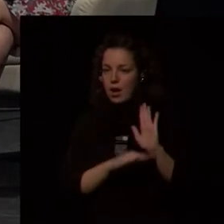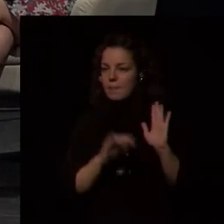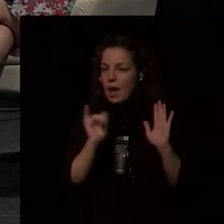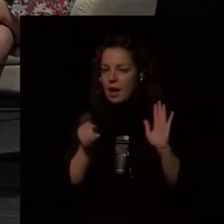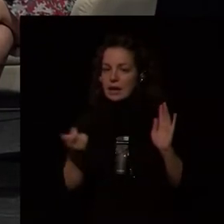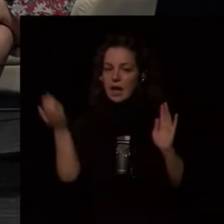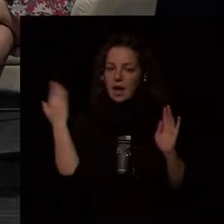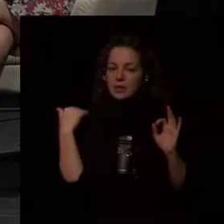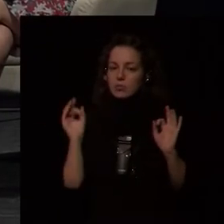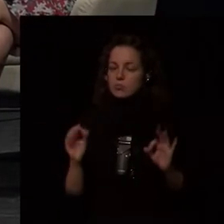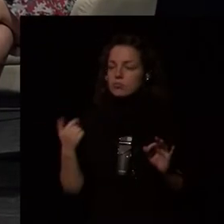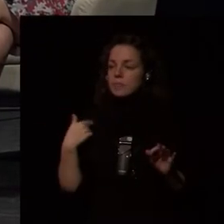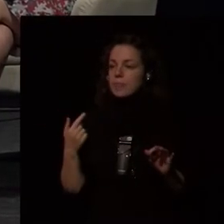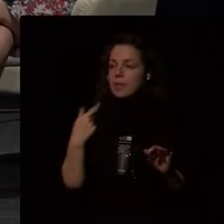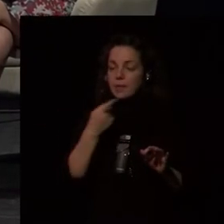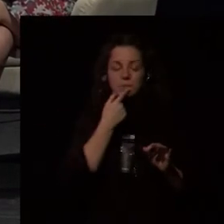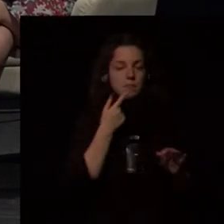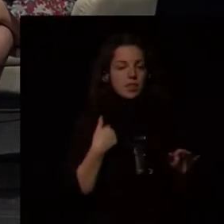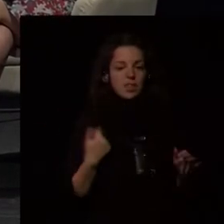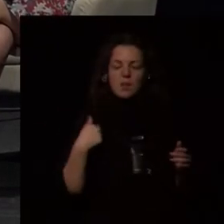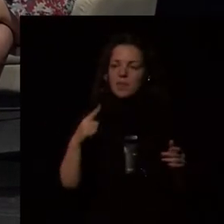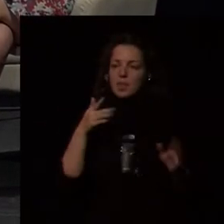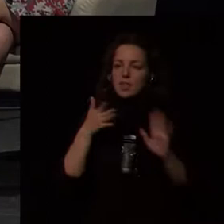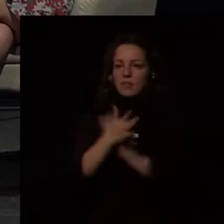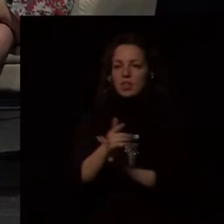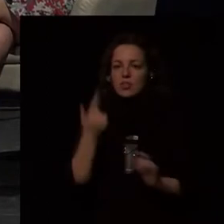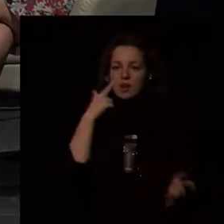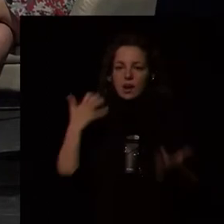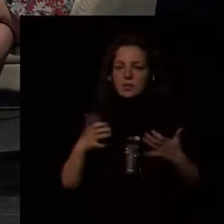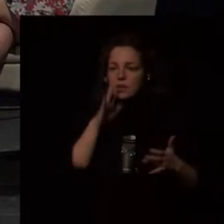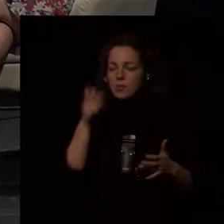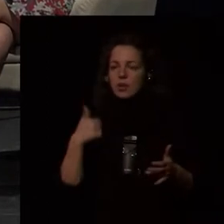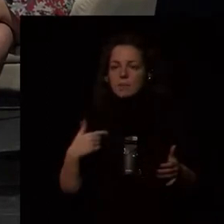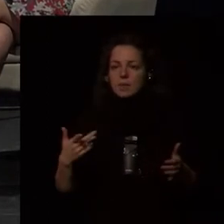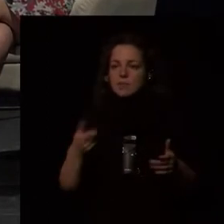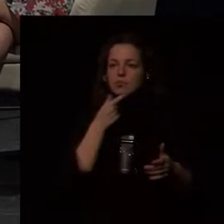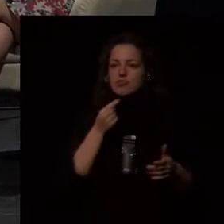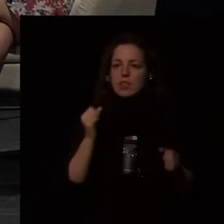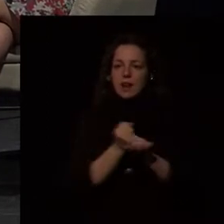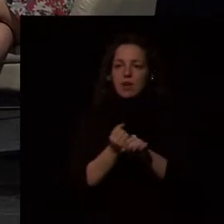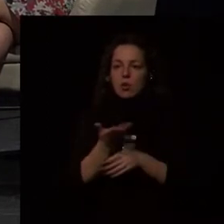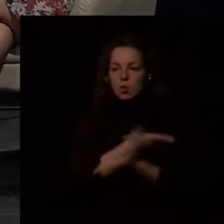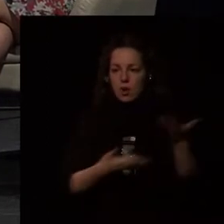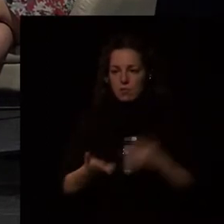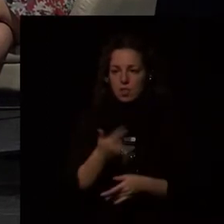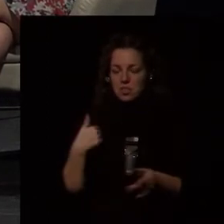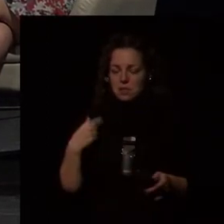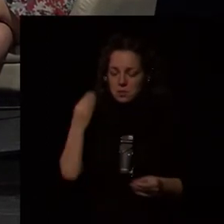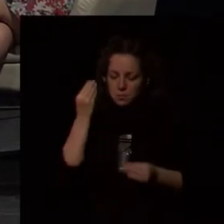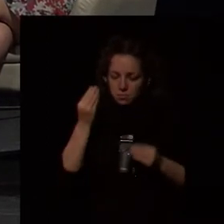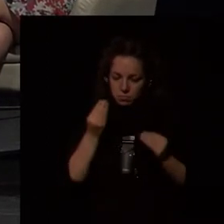Ayer hablábamos, él me decía: no me gusta definirme como artista, porque a mí me gusta trabajar en colaboración. Y eso me hizo